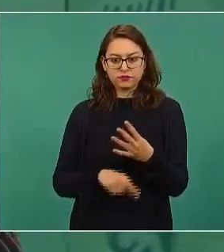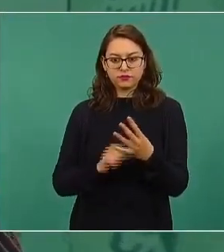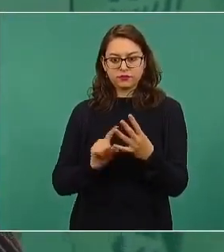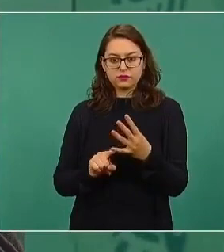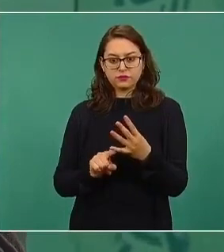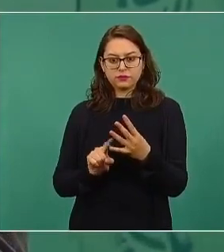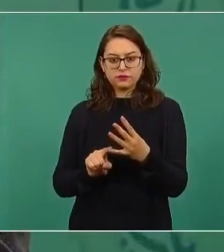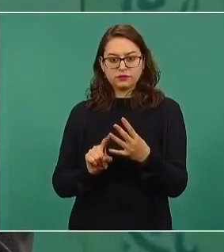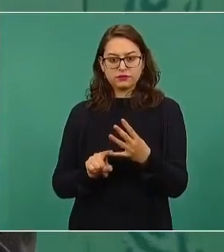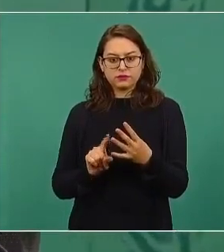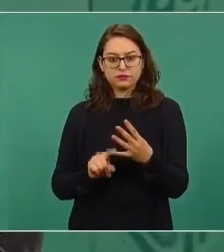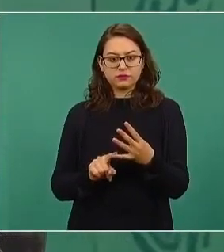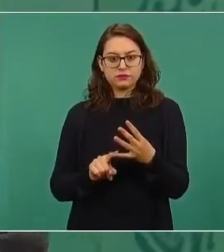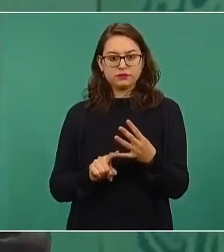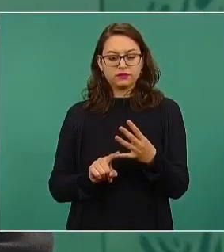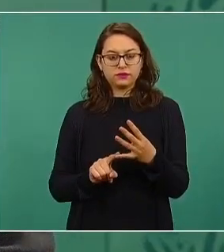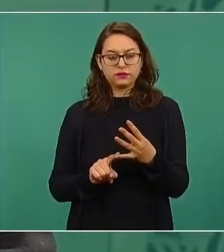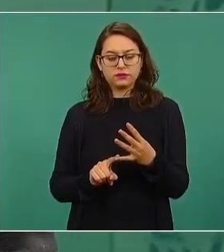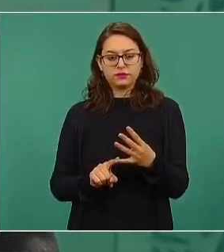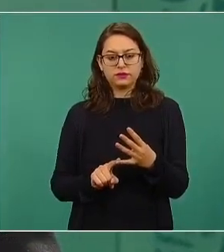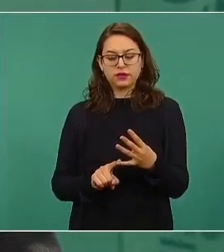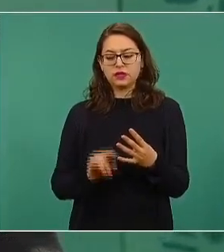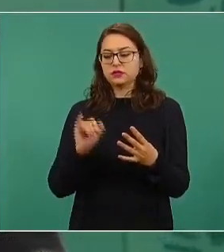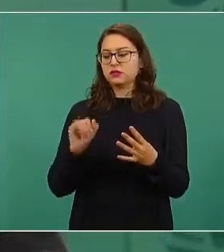el director de Migración